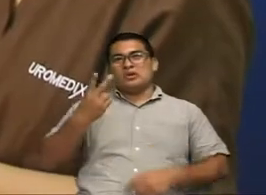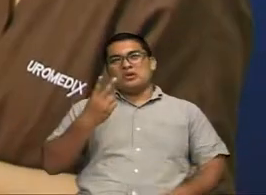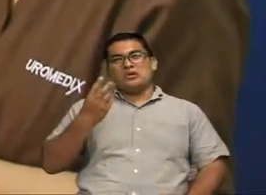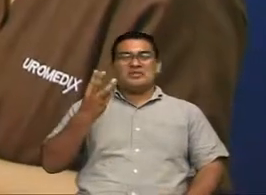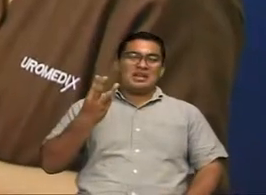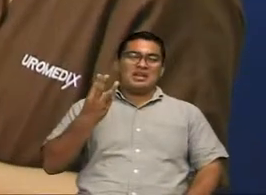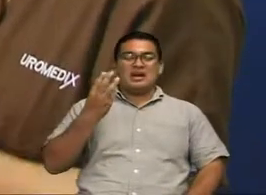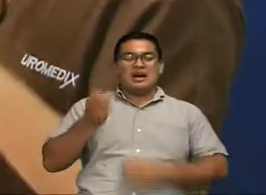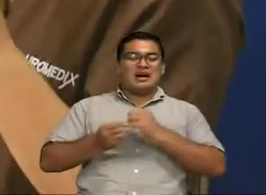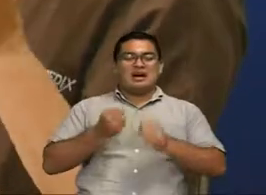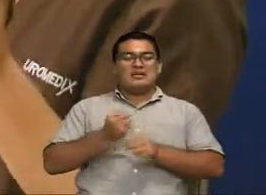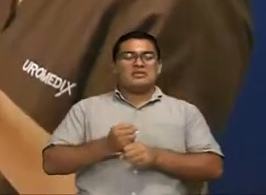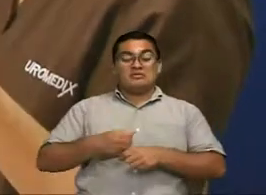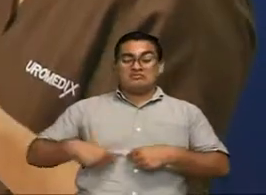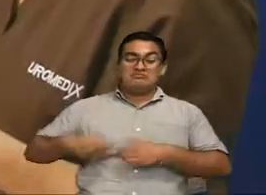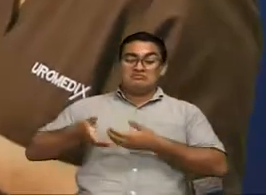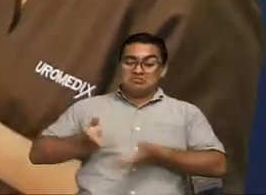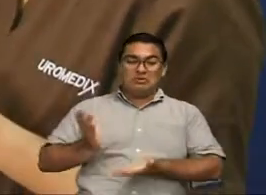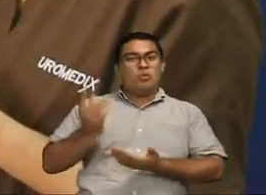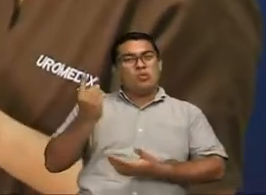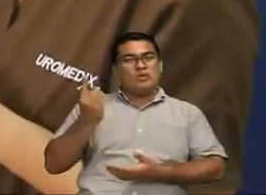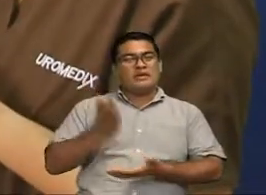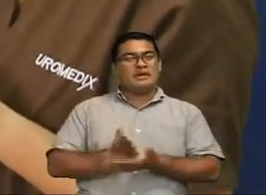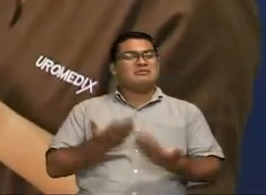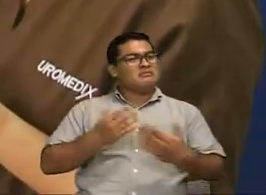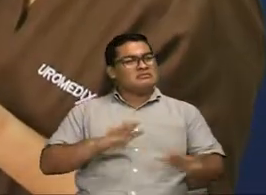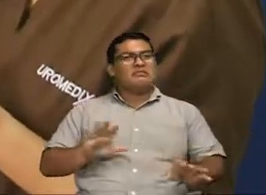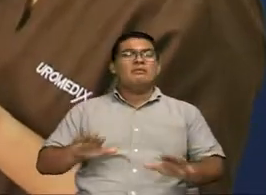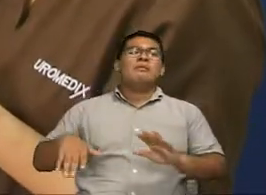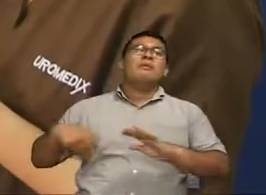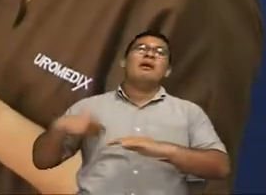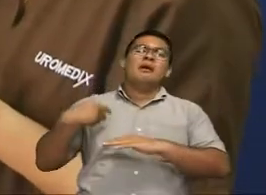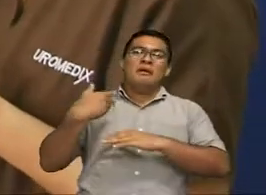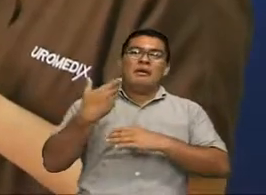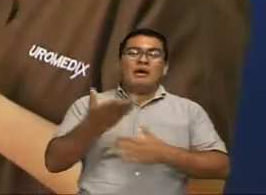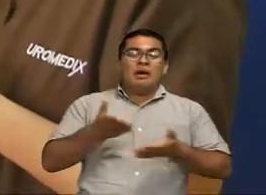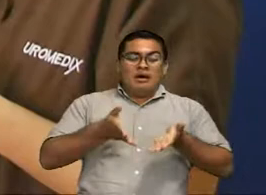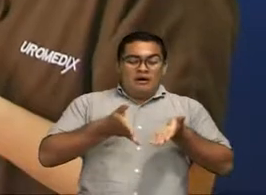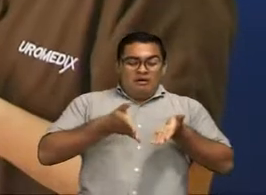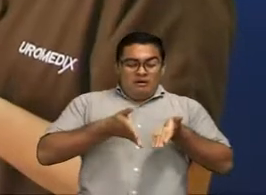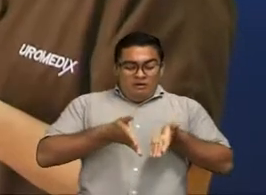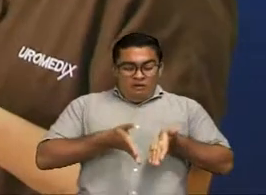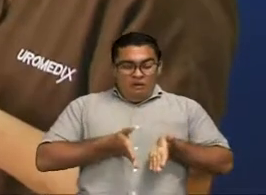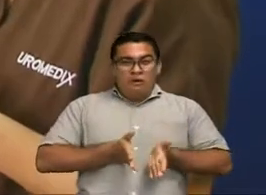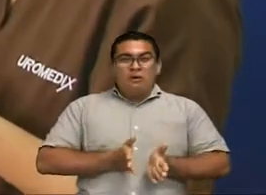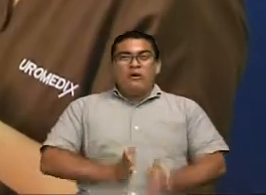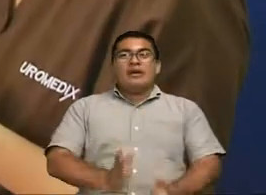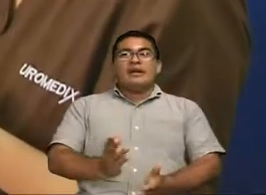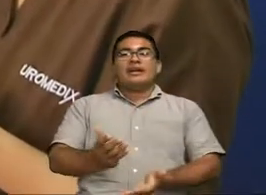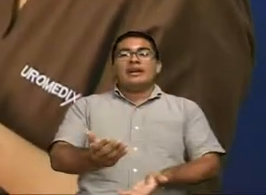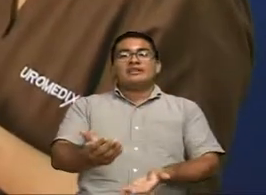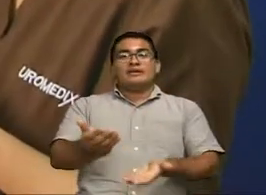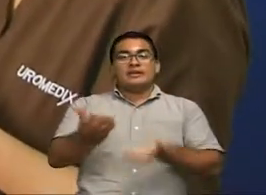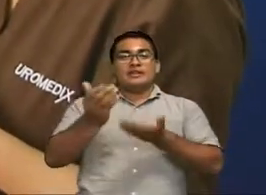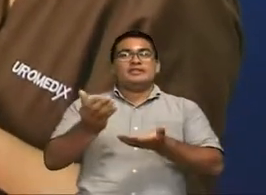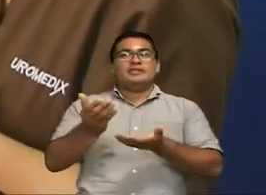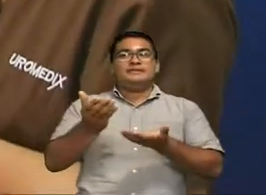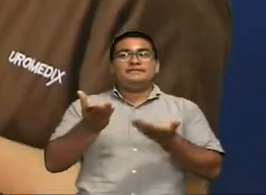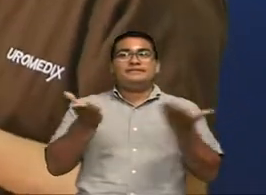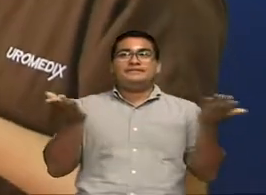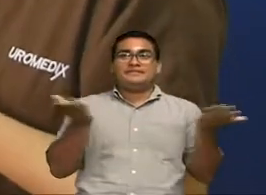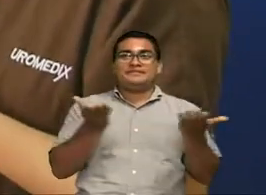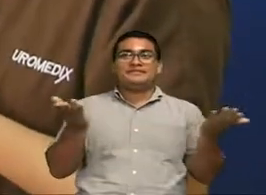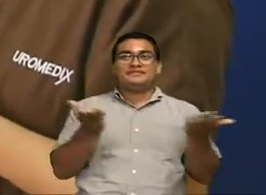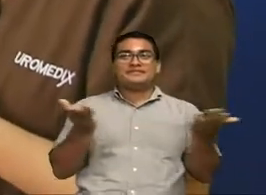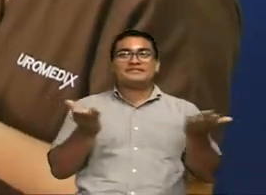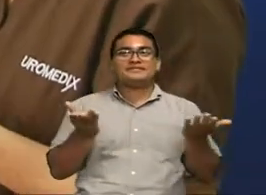2-3 años, puede tener, siempre y cuando la misma condición no se repita. Por ejemplo, si viene de nalga, no le vamos a dar parto. Si